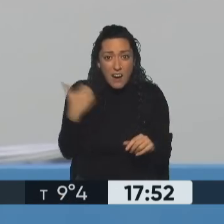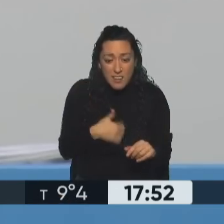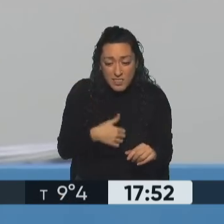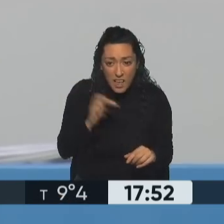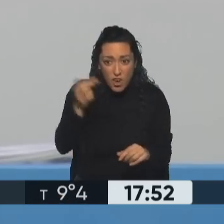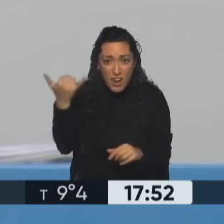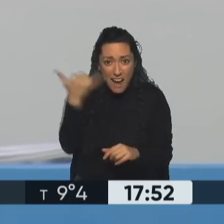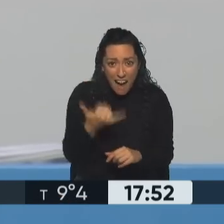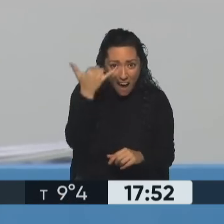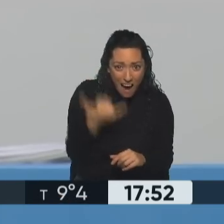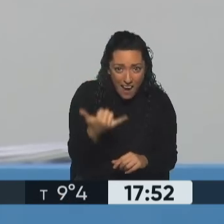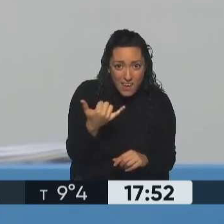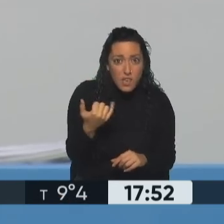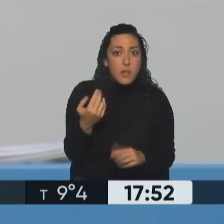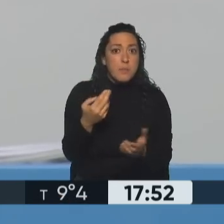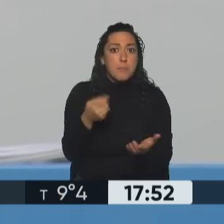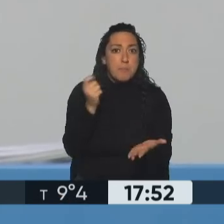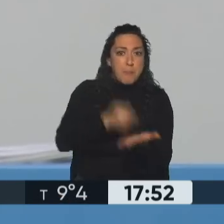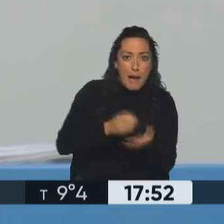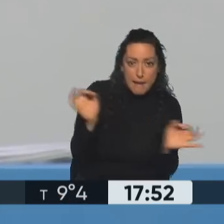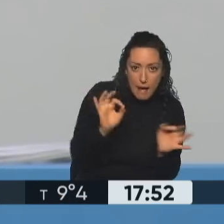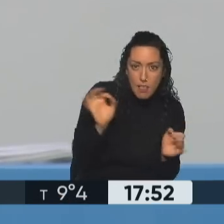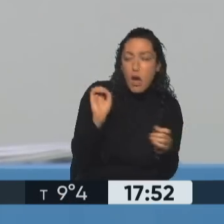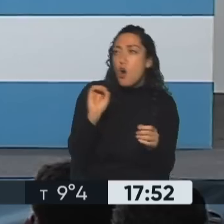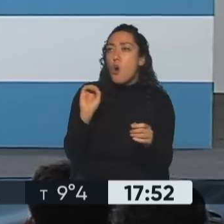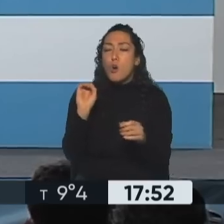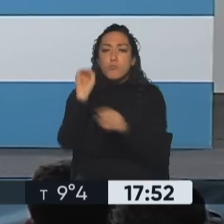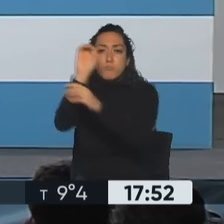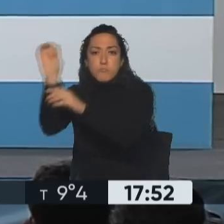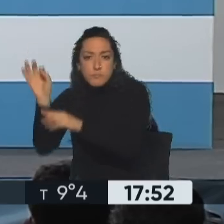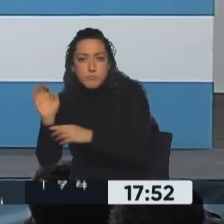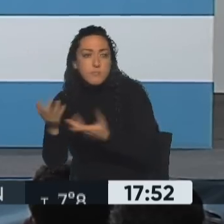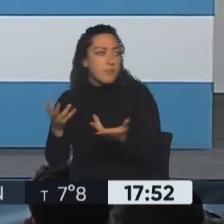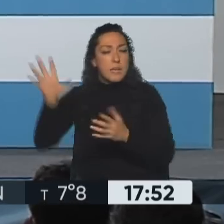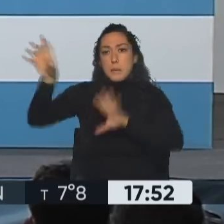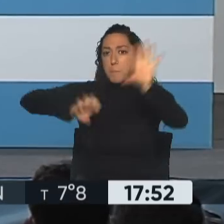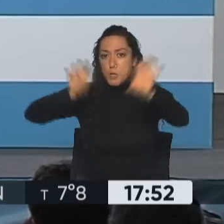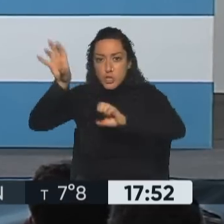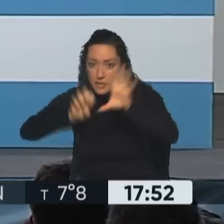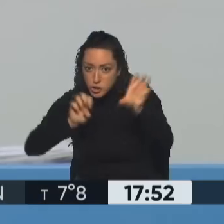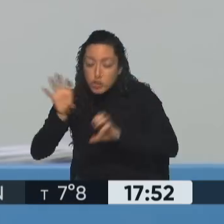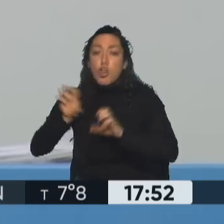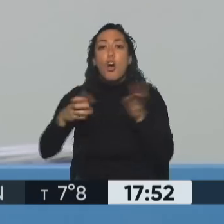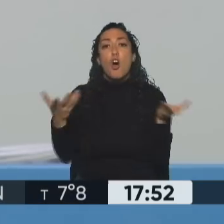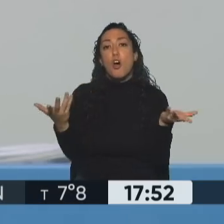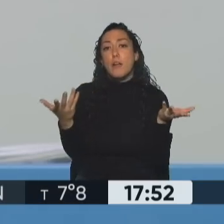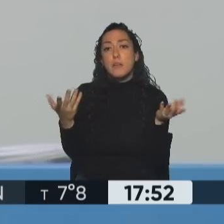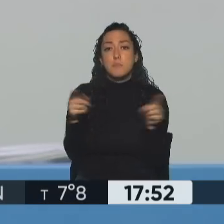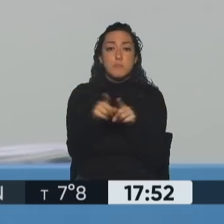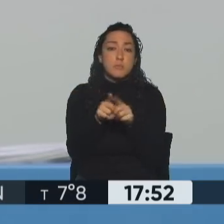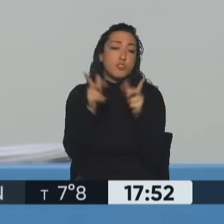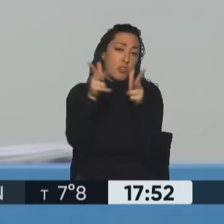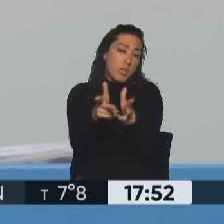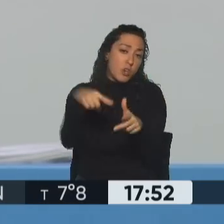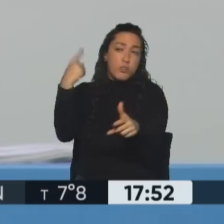dólares que se evaden bajo muchísimas formas. Las importaciones, lo que dije y le molestó por ahí a